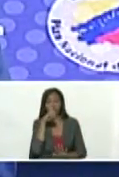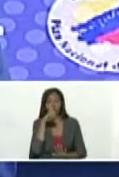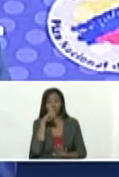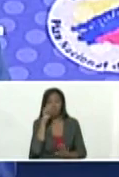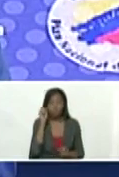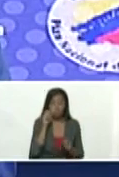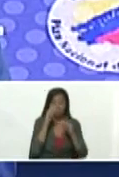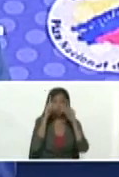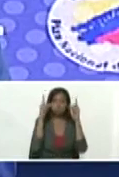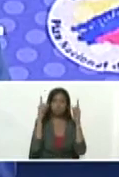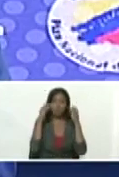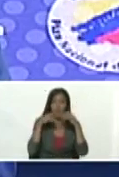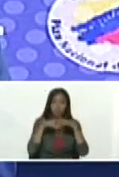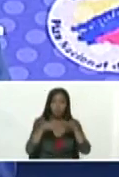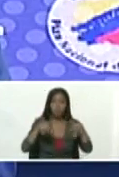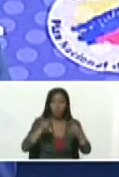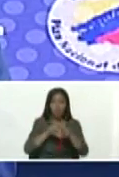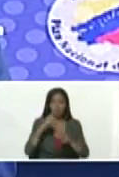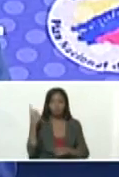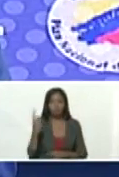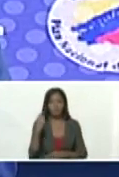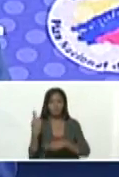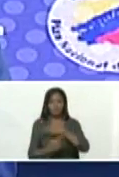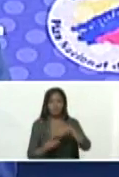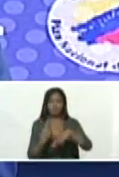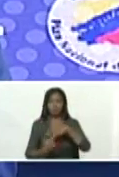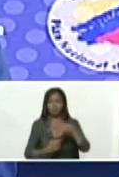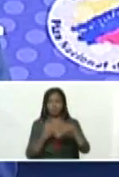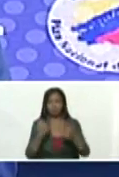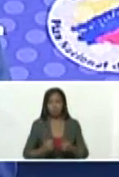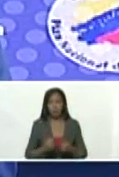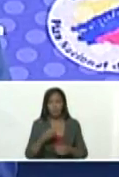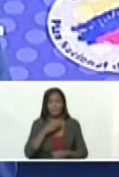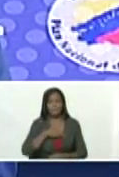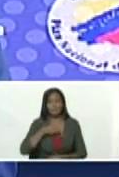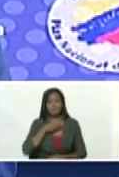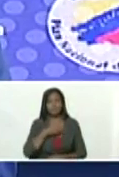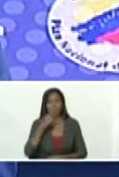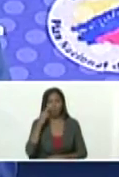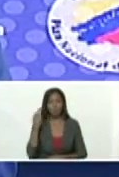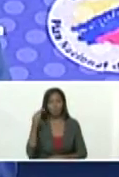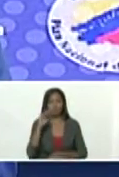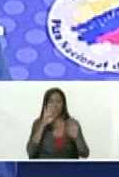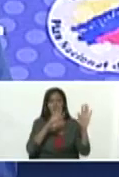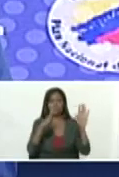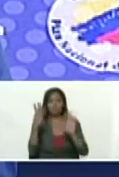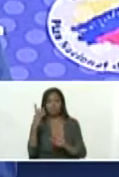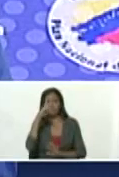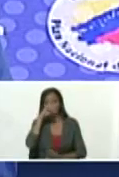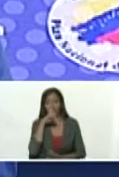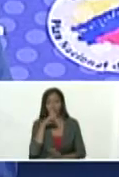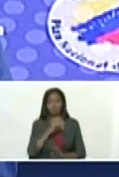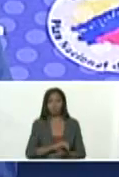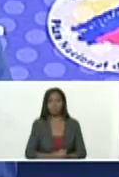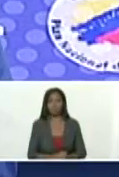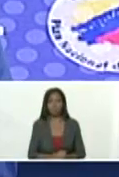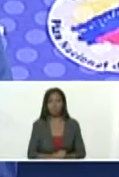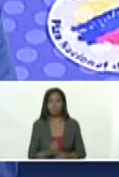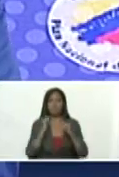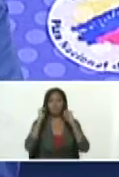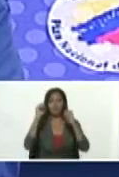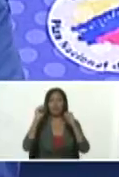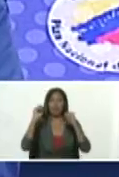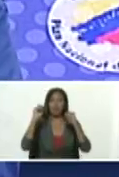milagro hecho solo en revolución. Misión Robinson, 14 años de ese gran